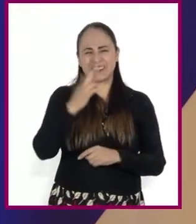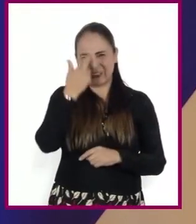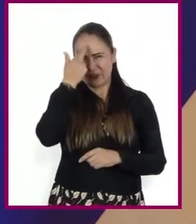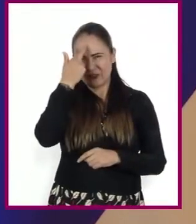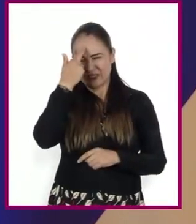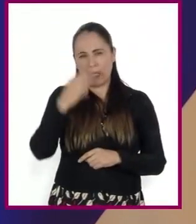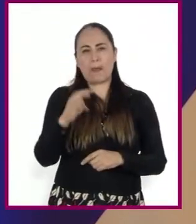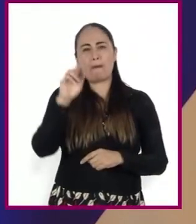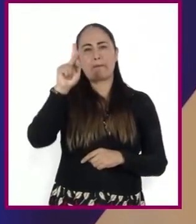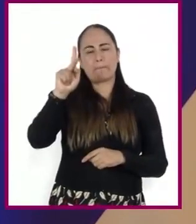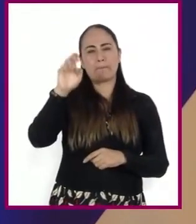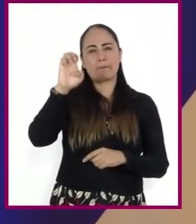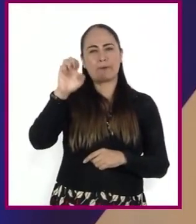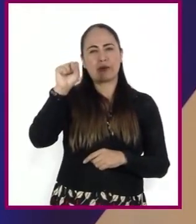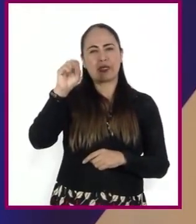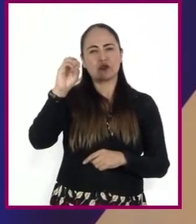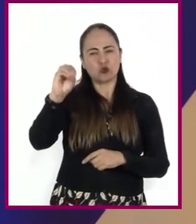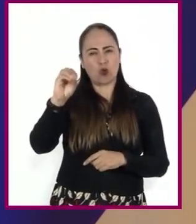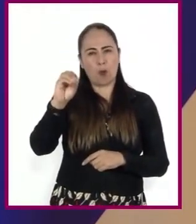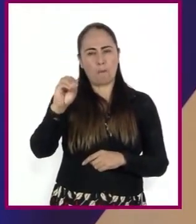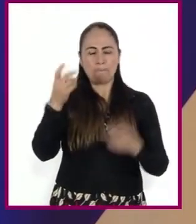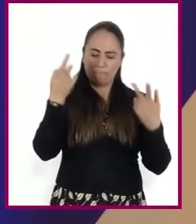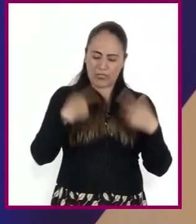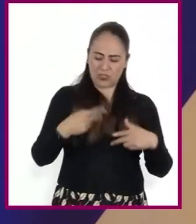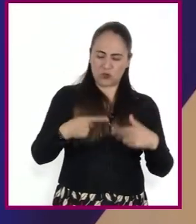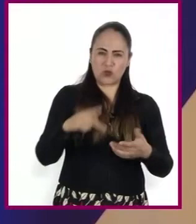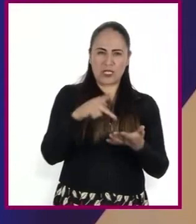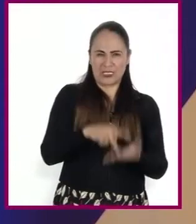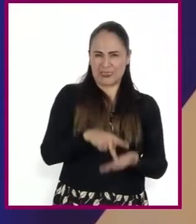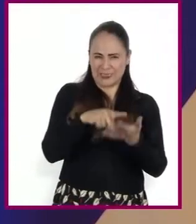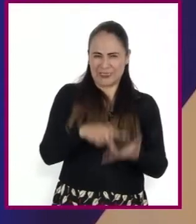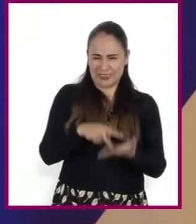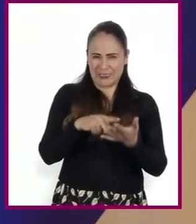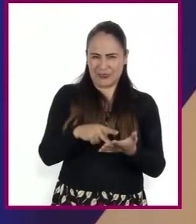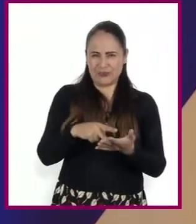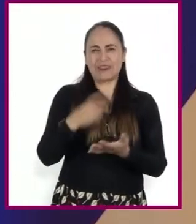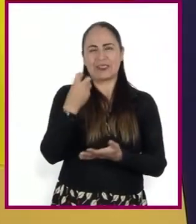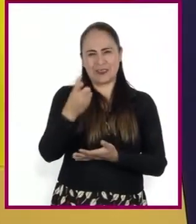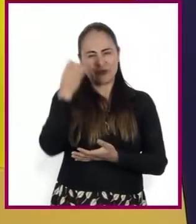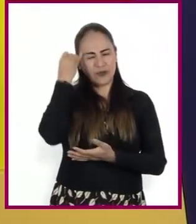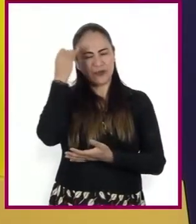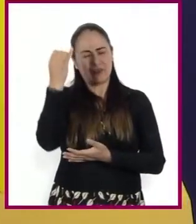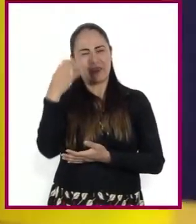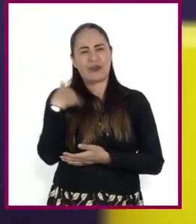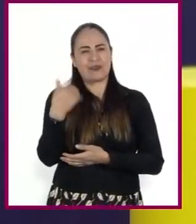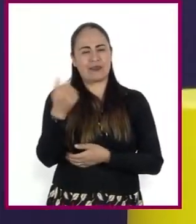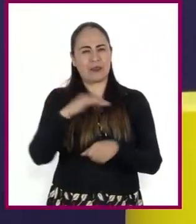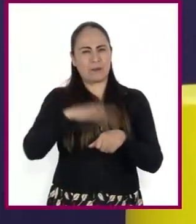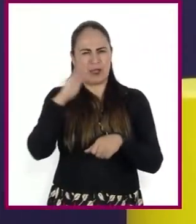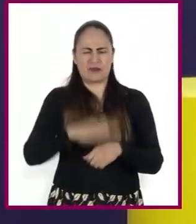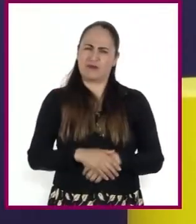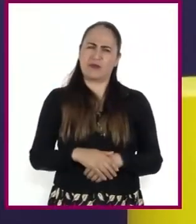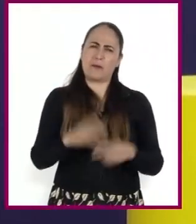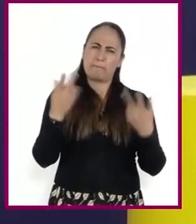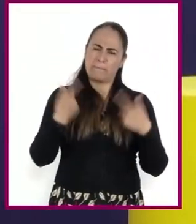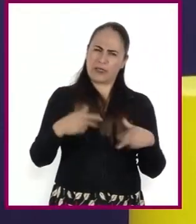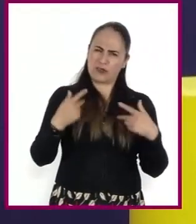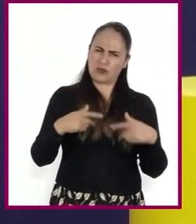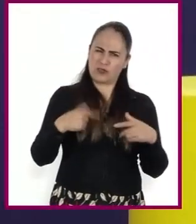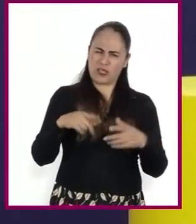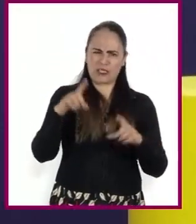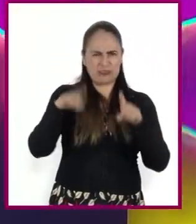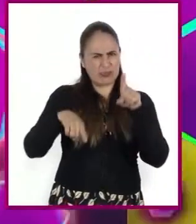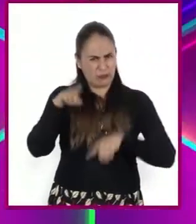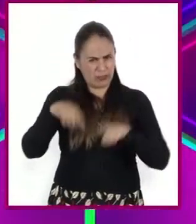concepto de peso de las personas, podemos darle más sentido a esta teoría. El peso de las personas depende de